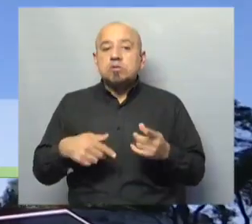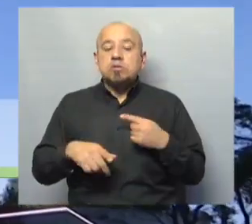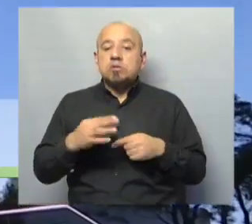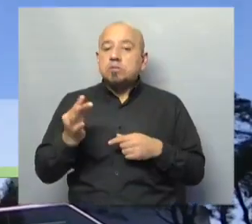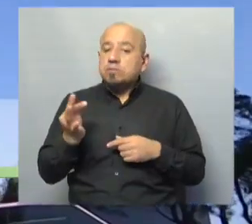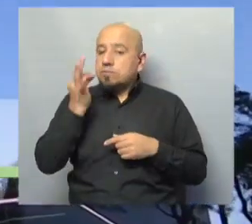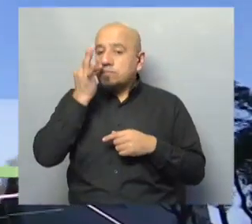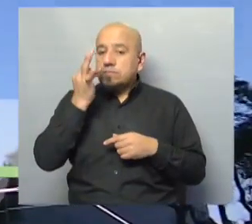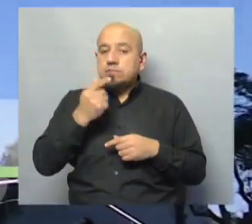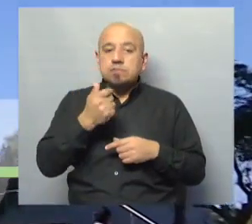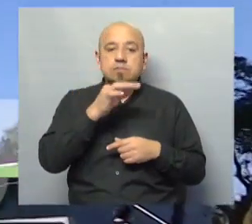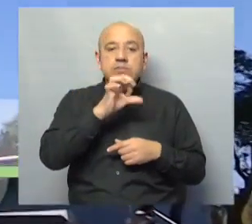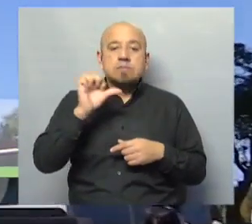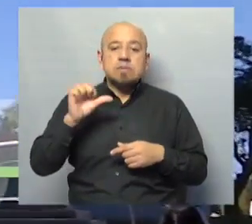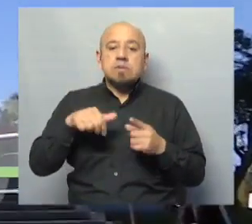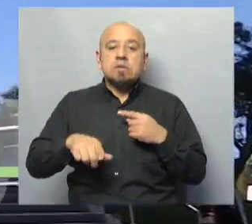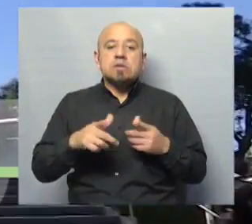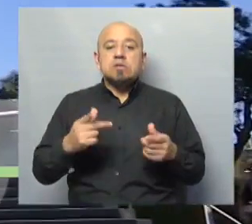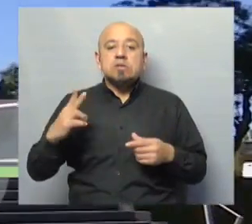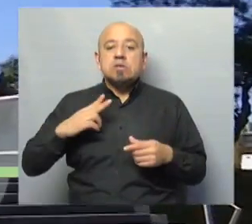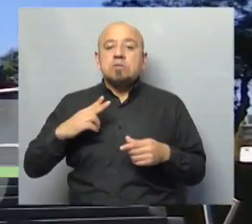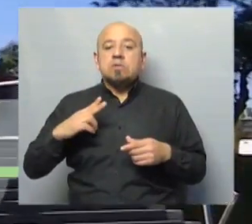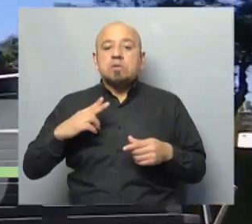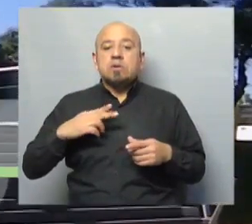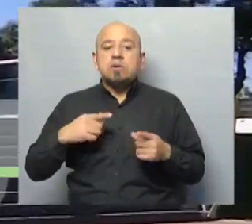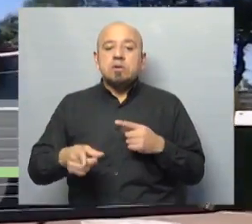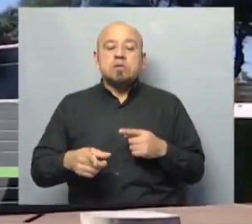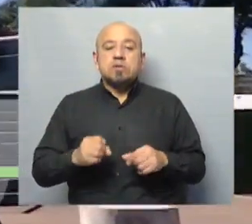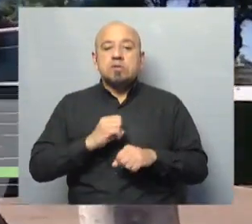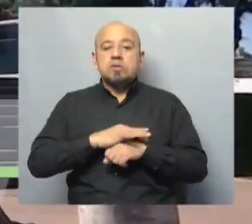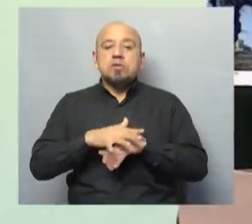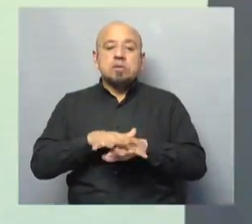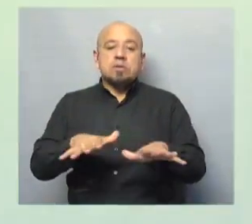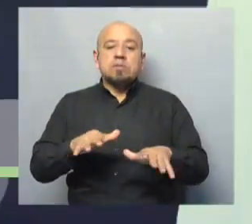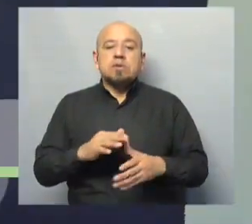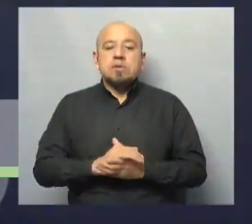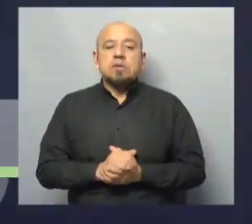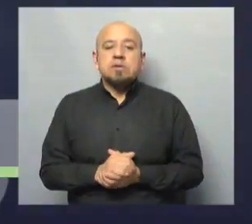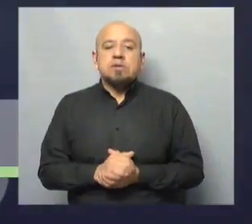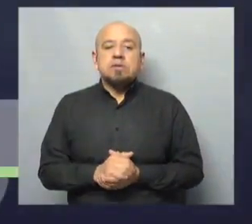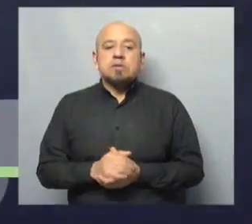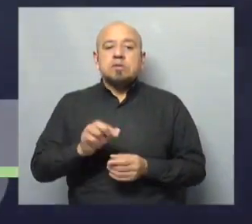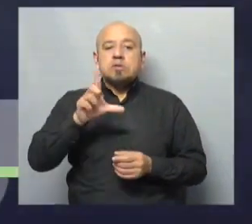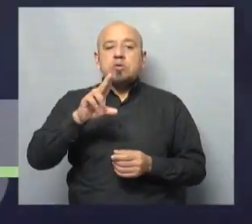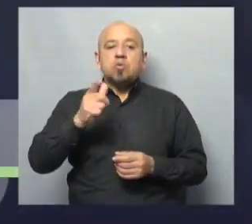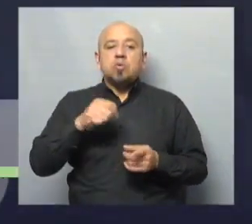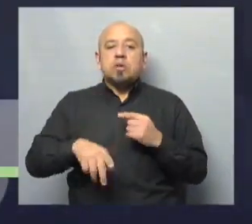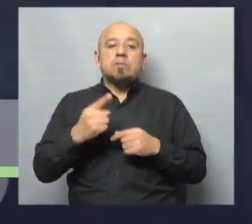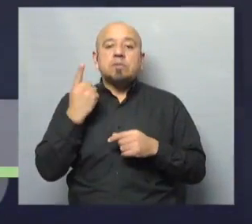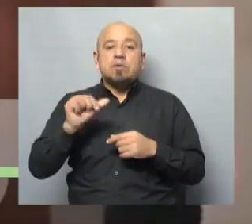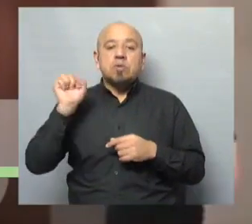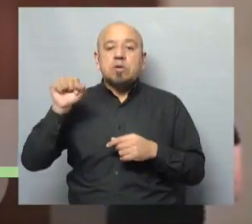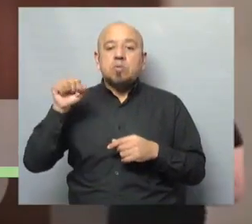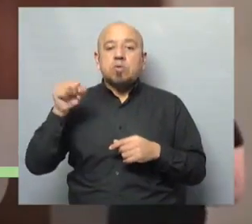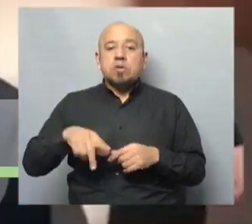asse siendo usuario y usuaria del sector privado durante la pandemia de lakovic 19 lula se mantiene primero en las encuestas a